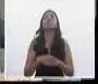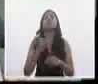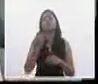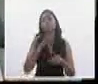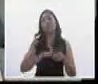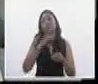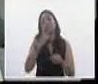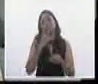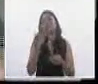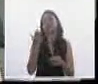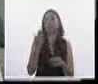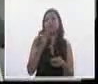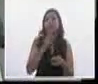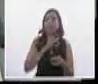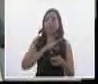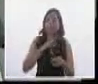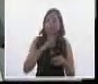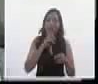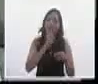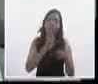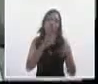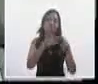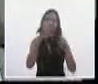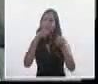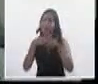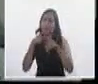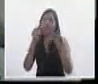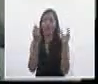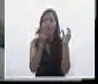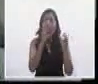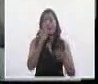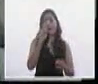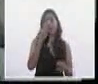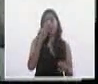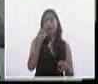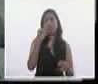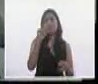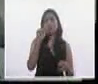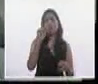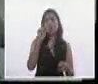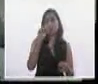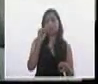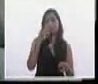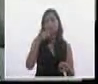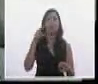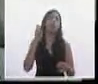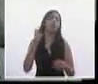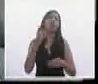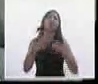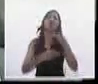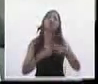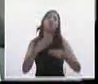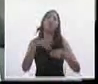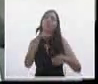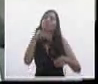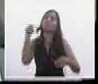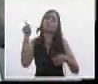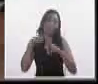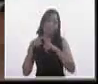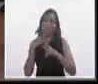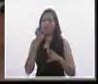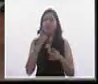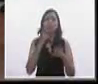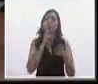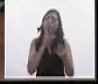nada más pedirles que bueno capacidades distintas tenemos todos no todos tenemos capacidades diferentes también para hacerlo muy bien